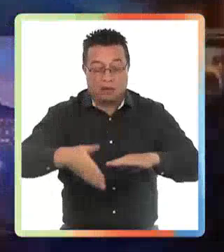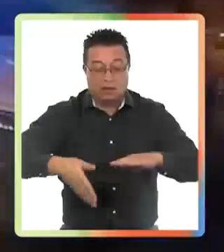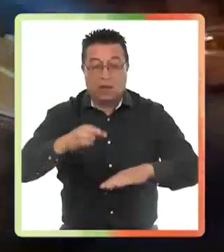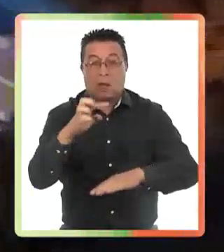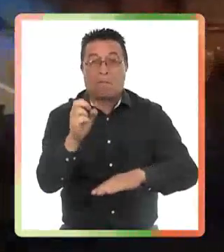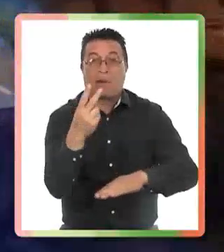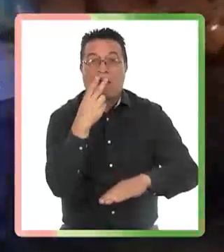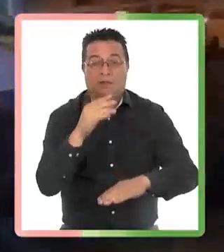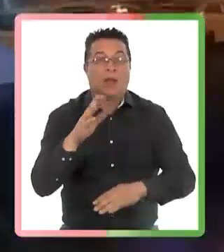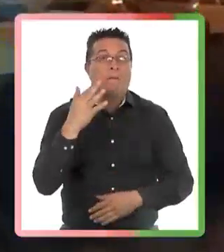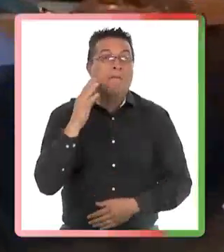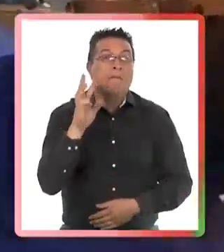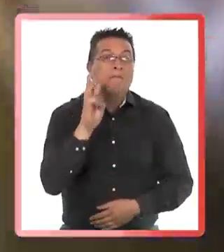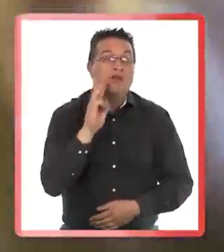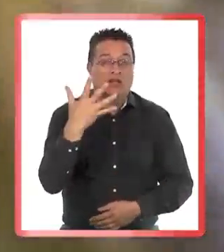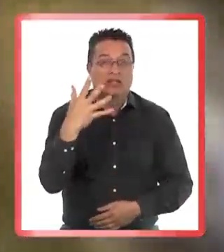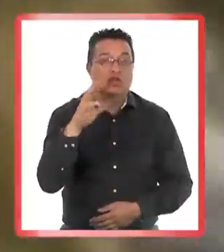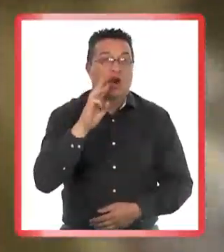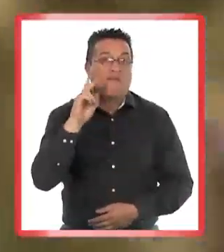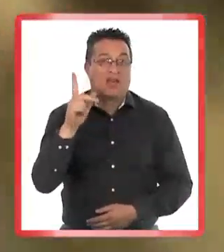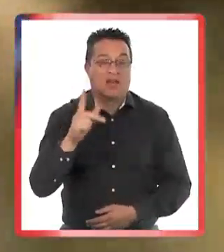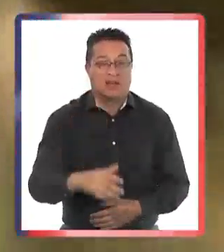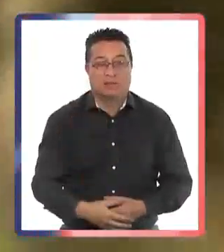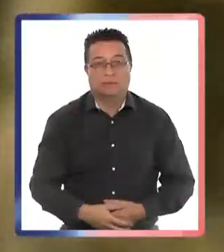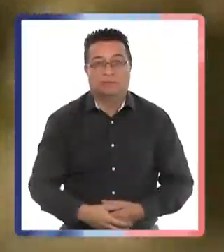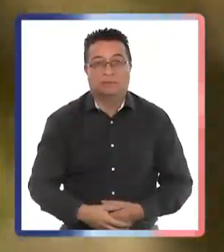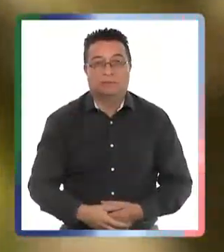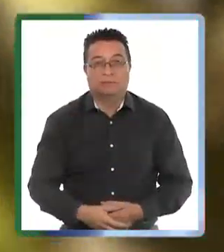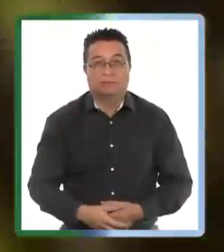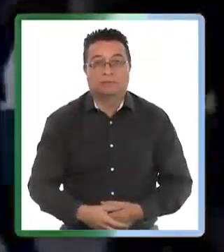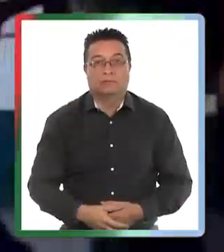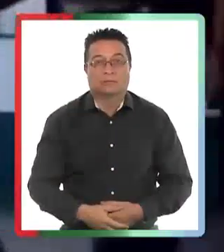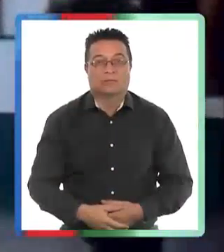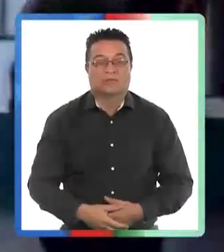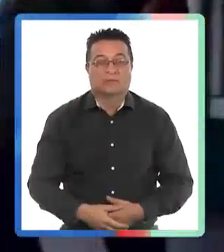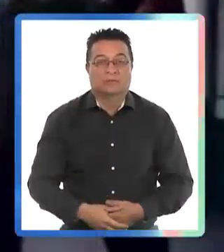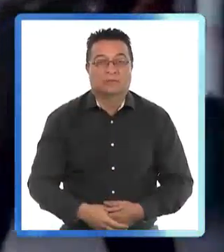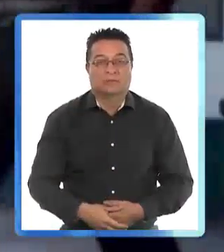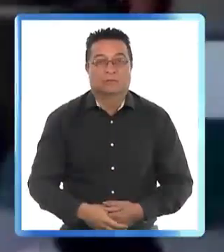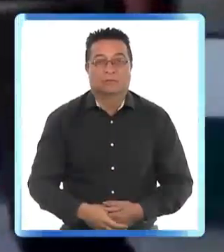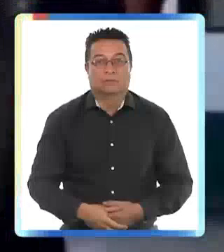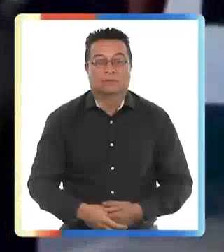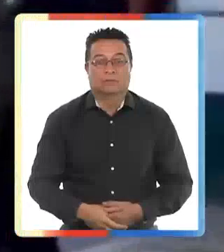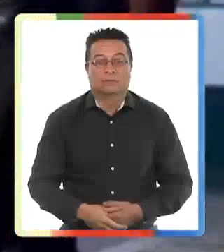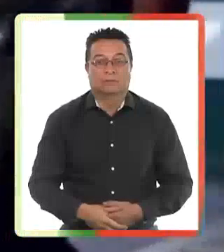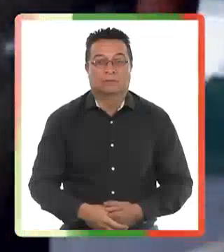Palma en Avenida Mata con Arturo Prat el miércoles 5 de abril.